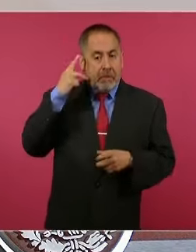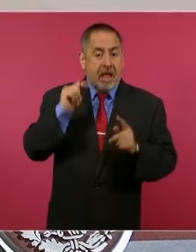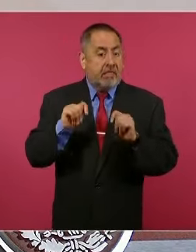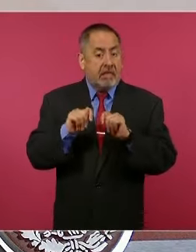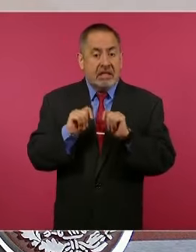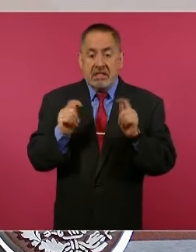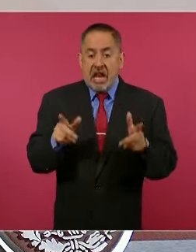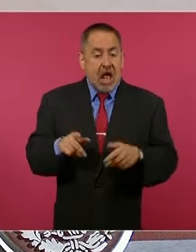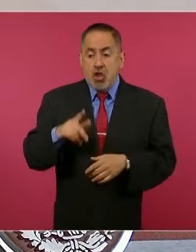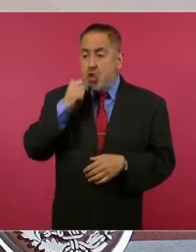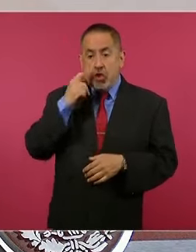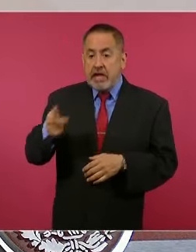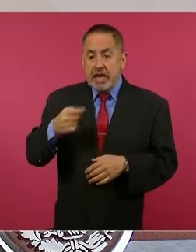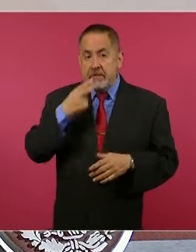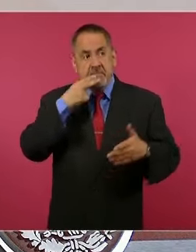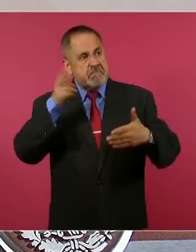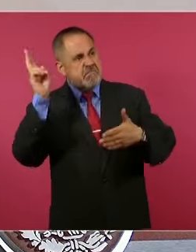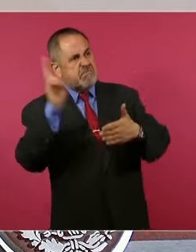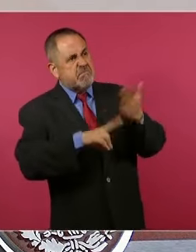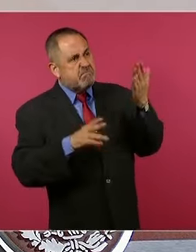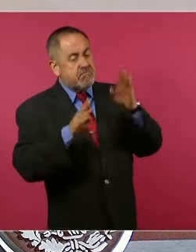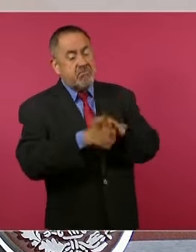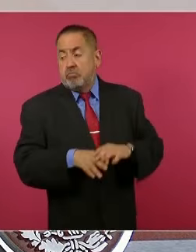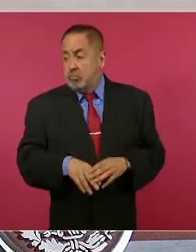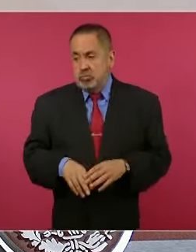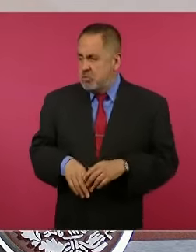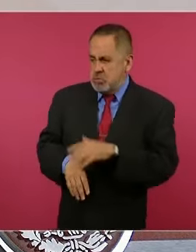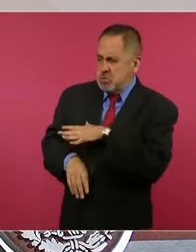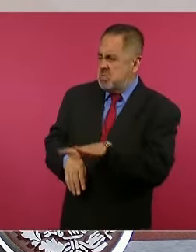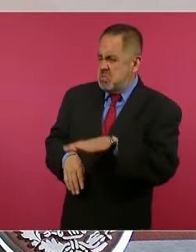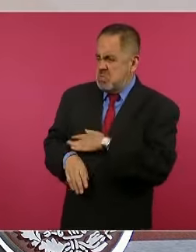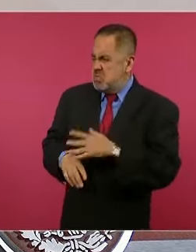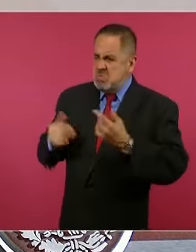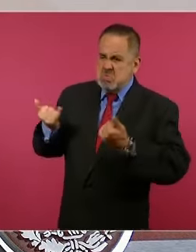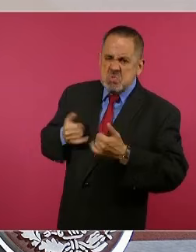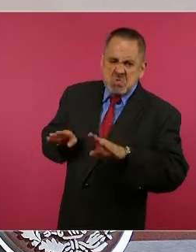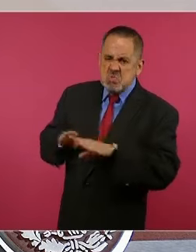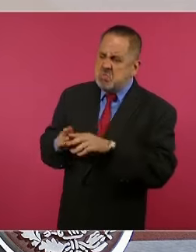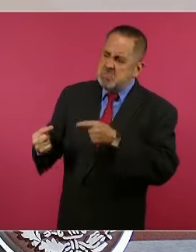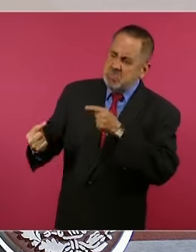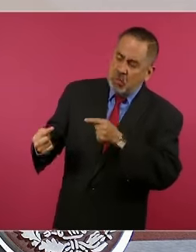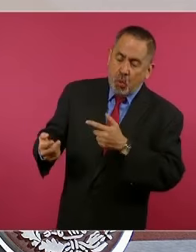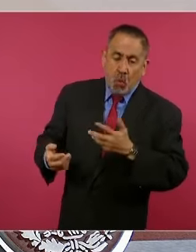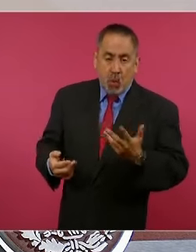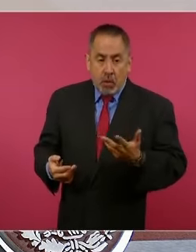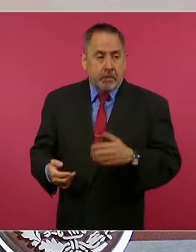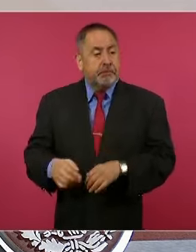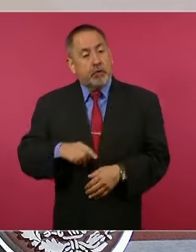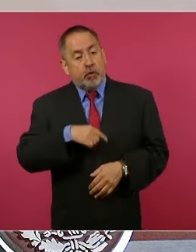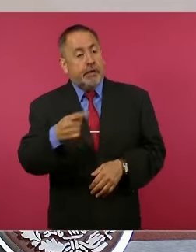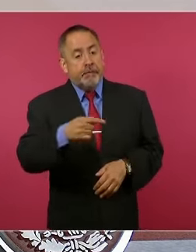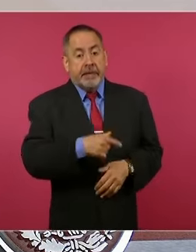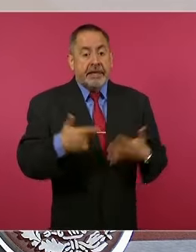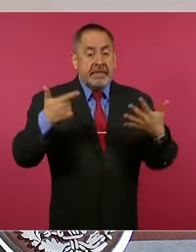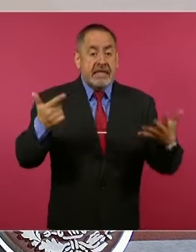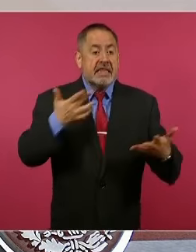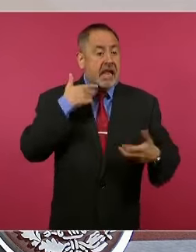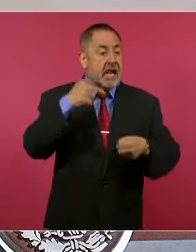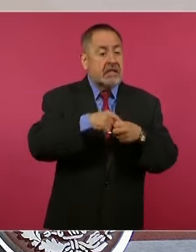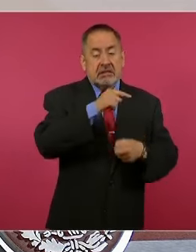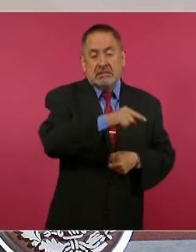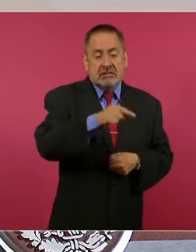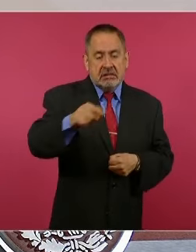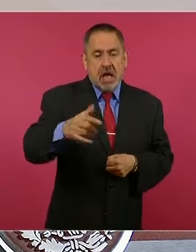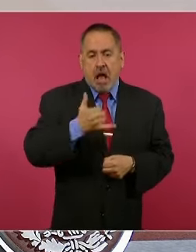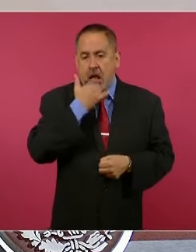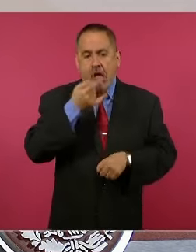se negaron a la colocación de sellos de inmovilización y en esta ocasión tuvimos siete gasolineras con irregularidades en dar